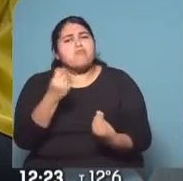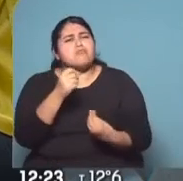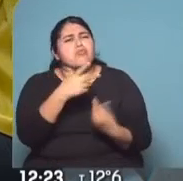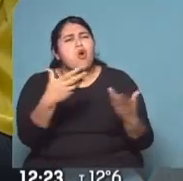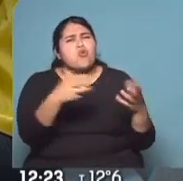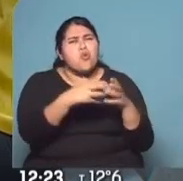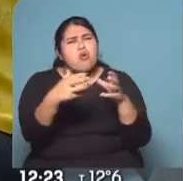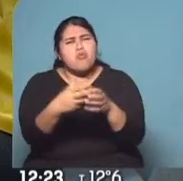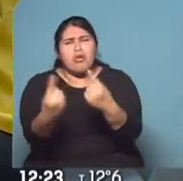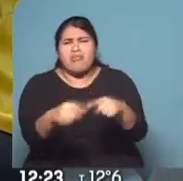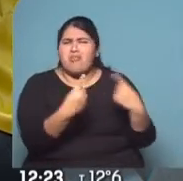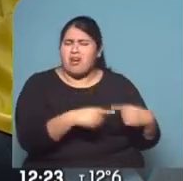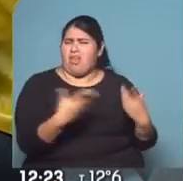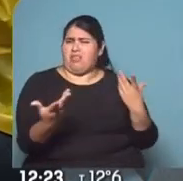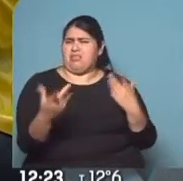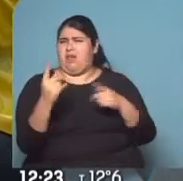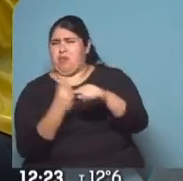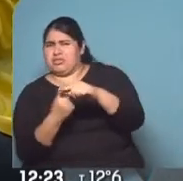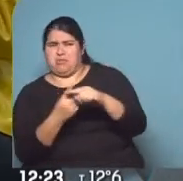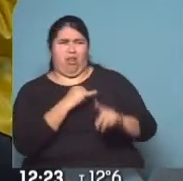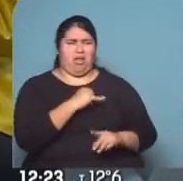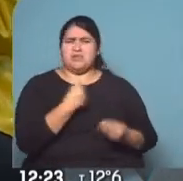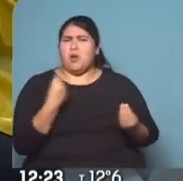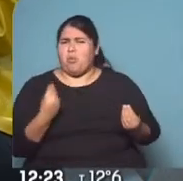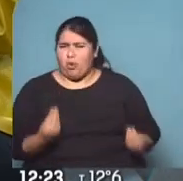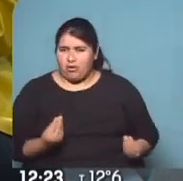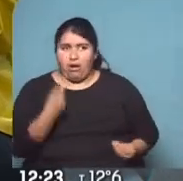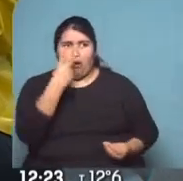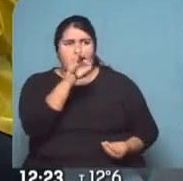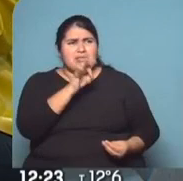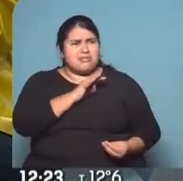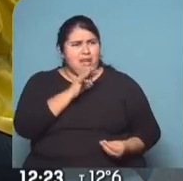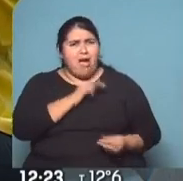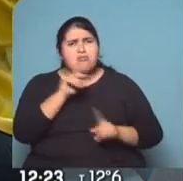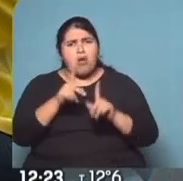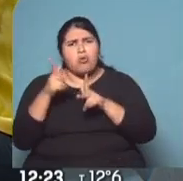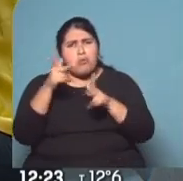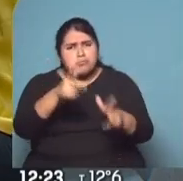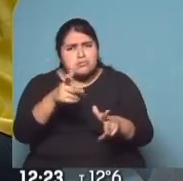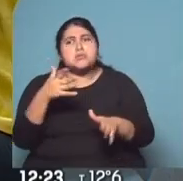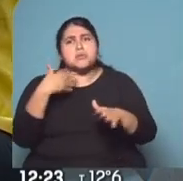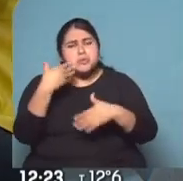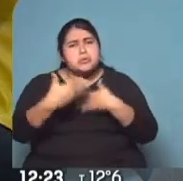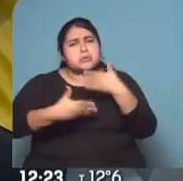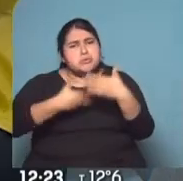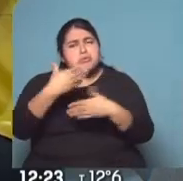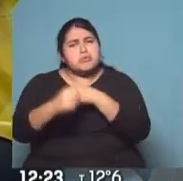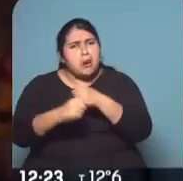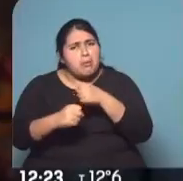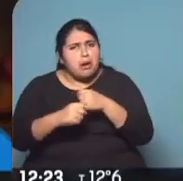tan disímiles respecto a este acuerdo que todos indican que hace 20 años que se viene trabajando yo creo que